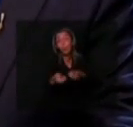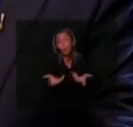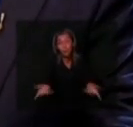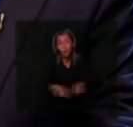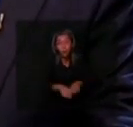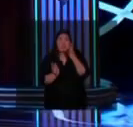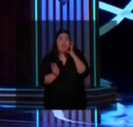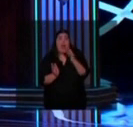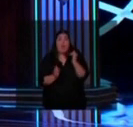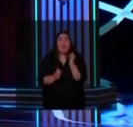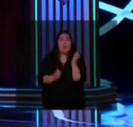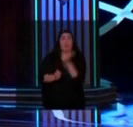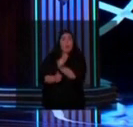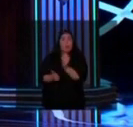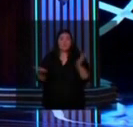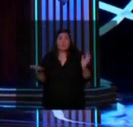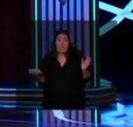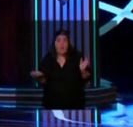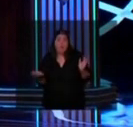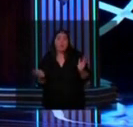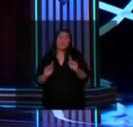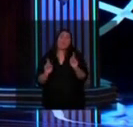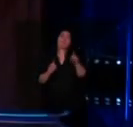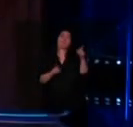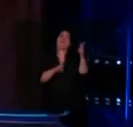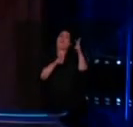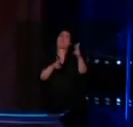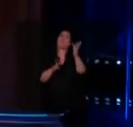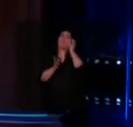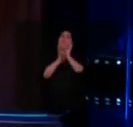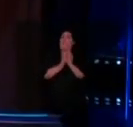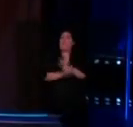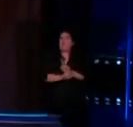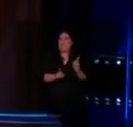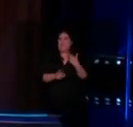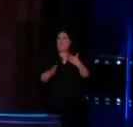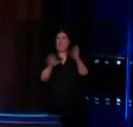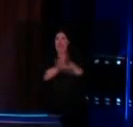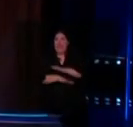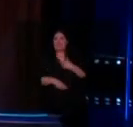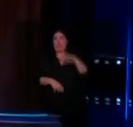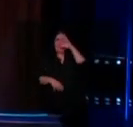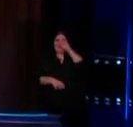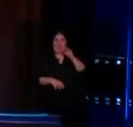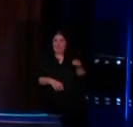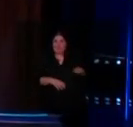tienen que preparar a la perfección para que resulten bien, sino todo el equipo de comunicación que